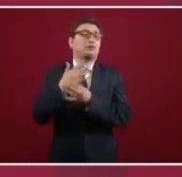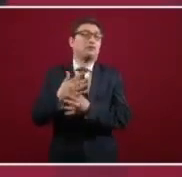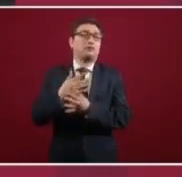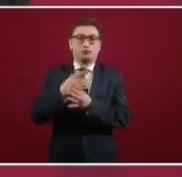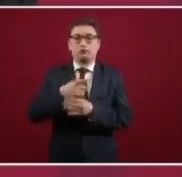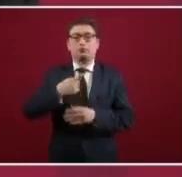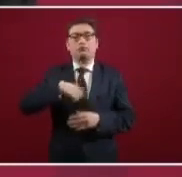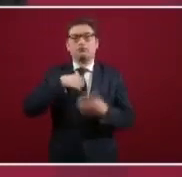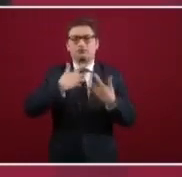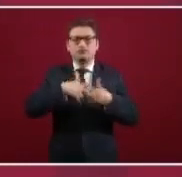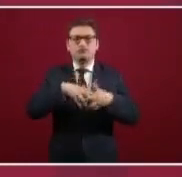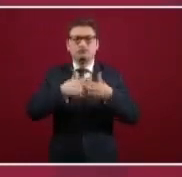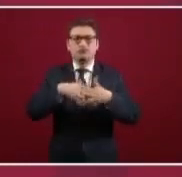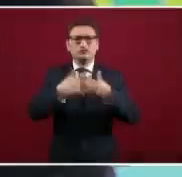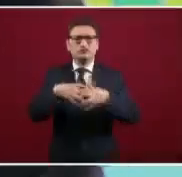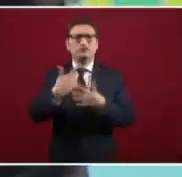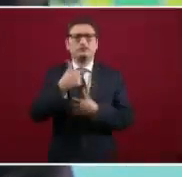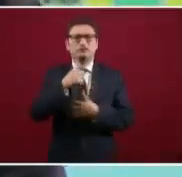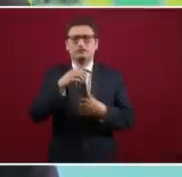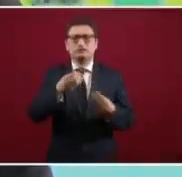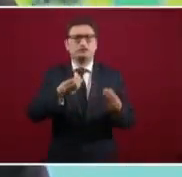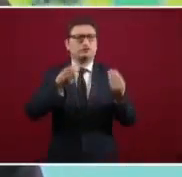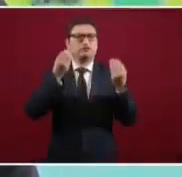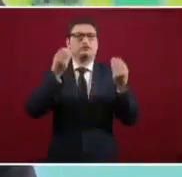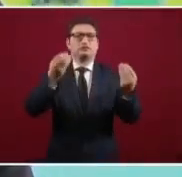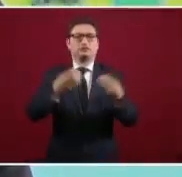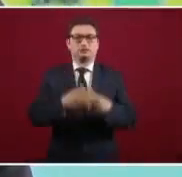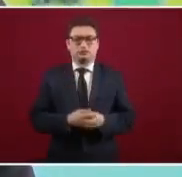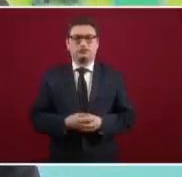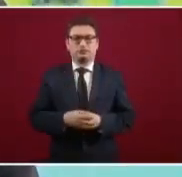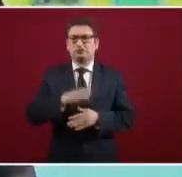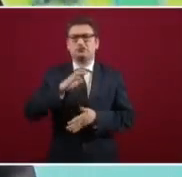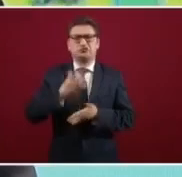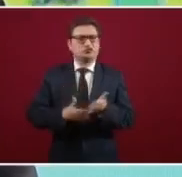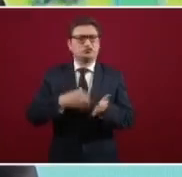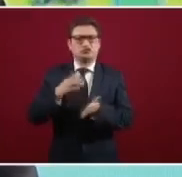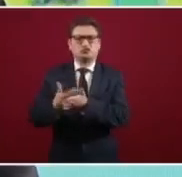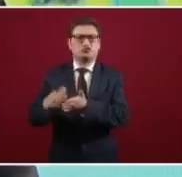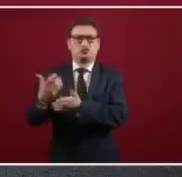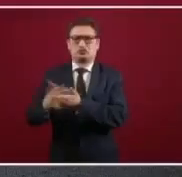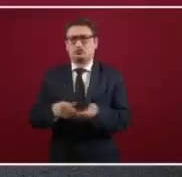producir muchísimo gas le dieron contratos